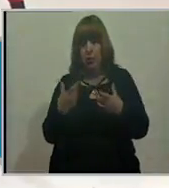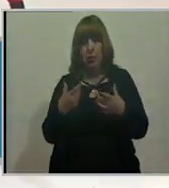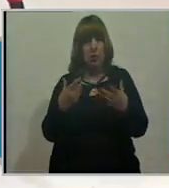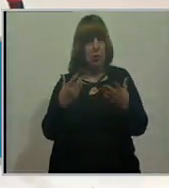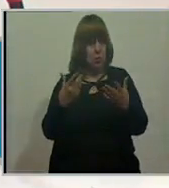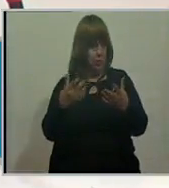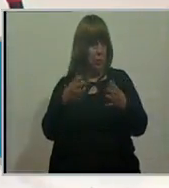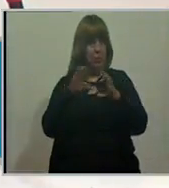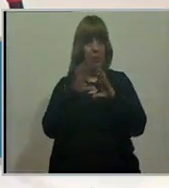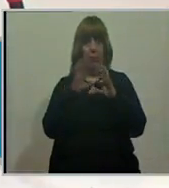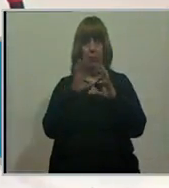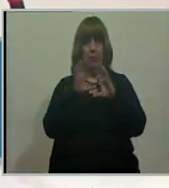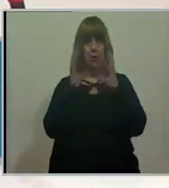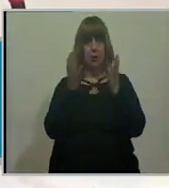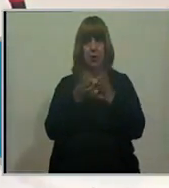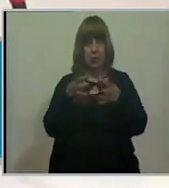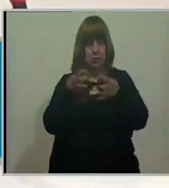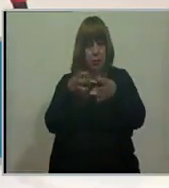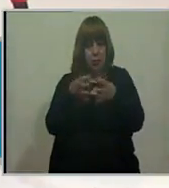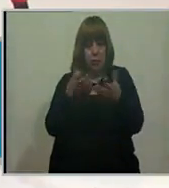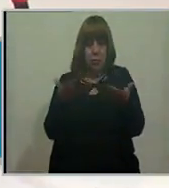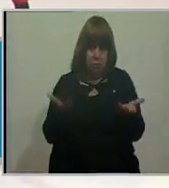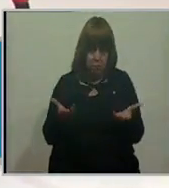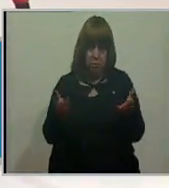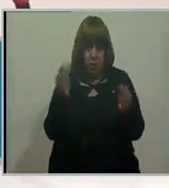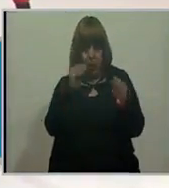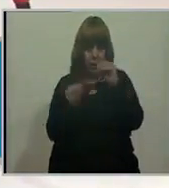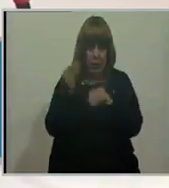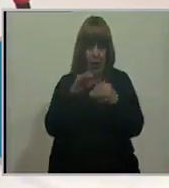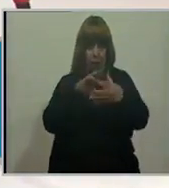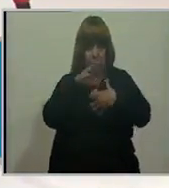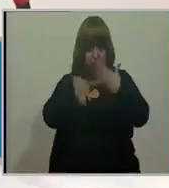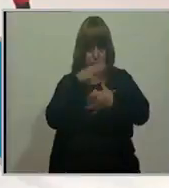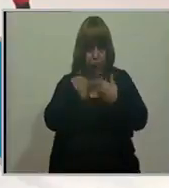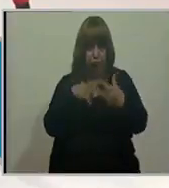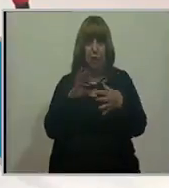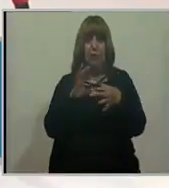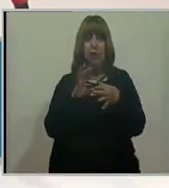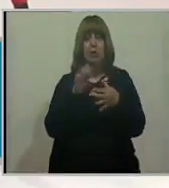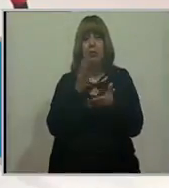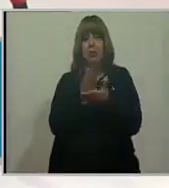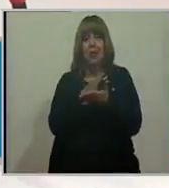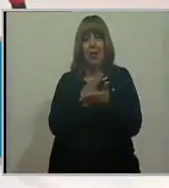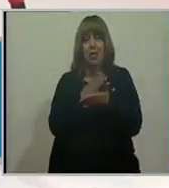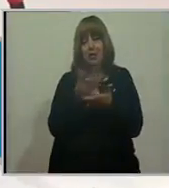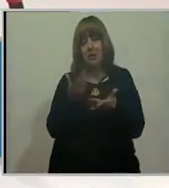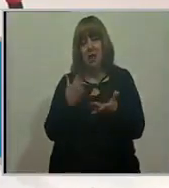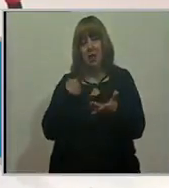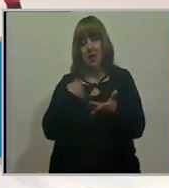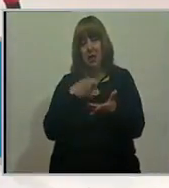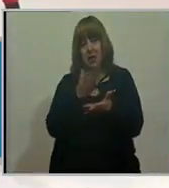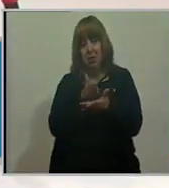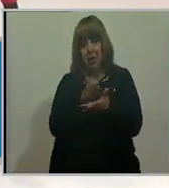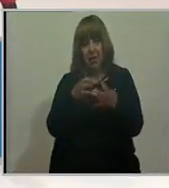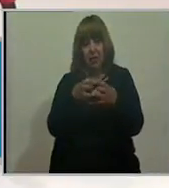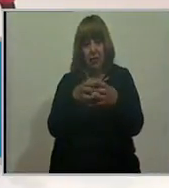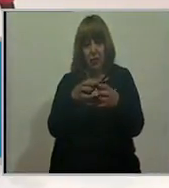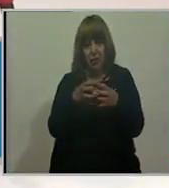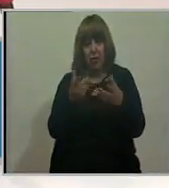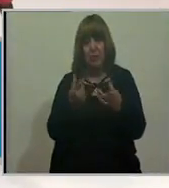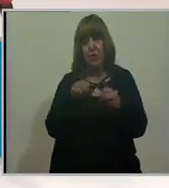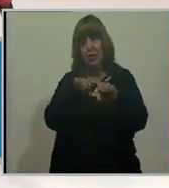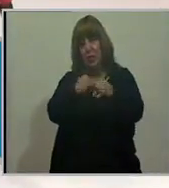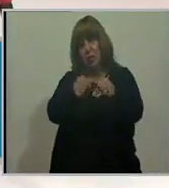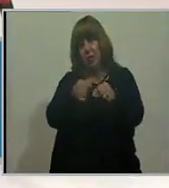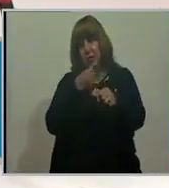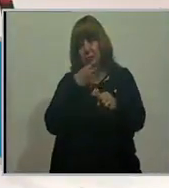de la geografía mundial que resulta interesante para las grandes potencias del mundo tener justamente poder sobre esa